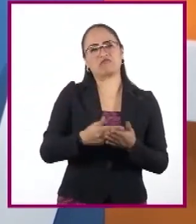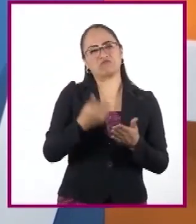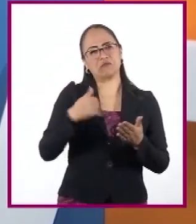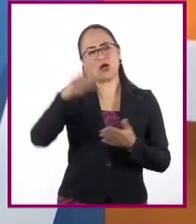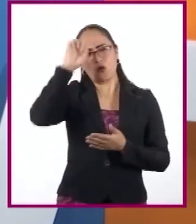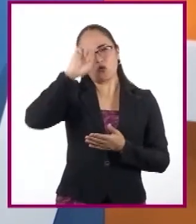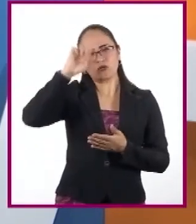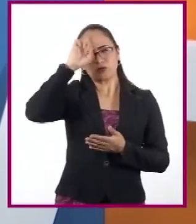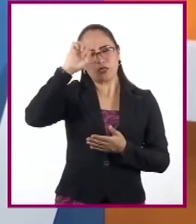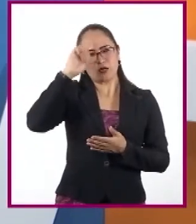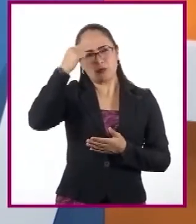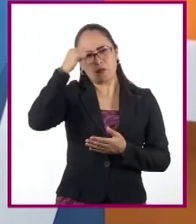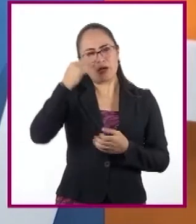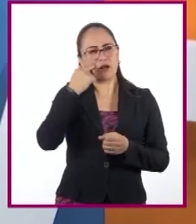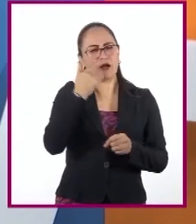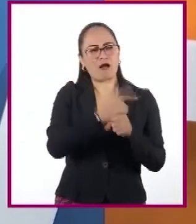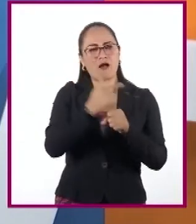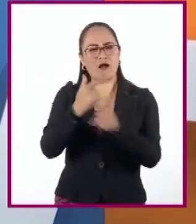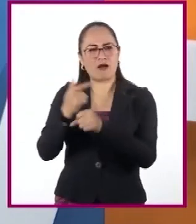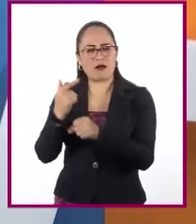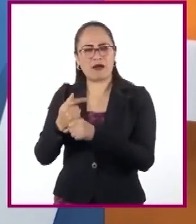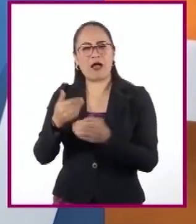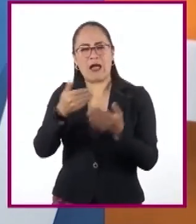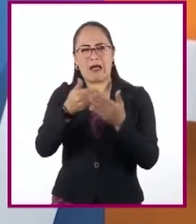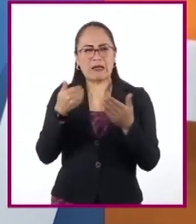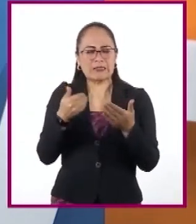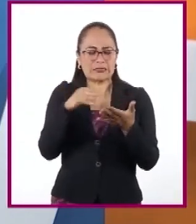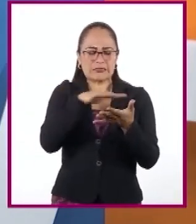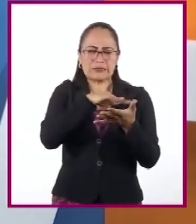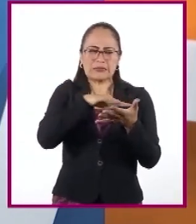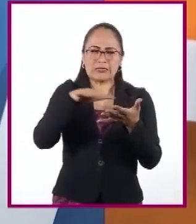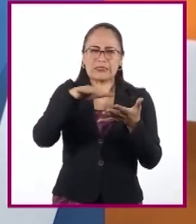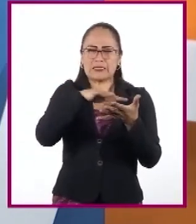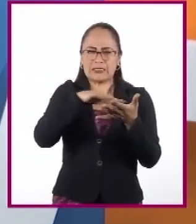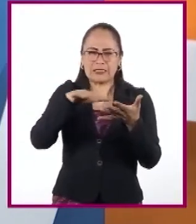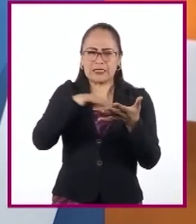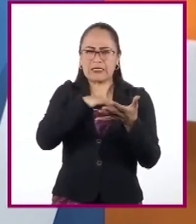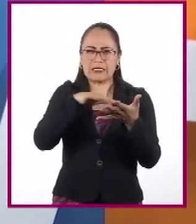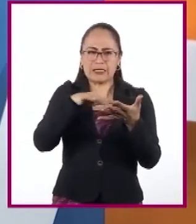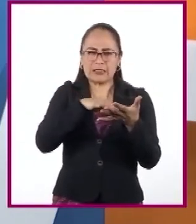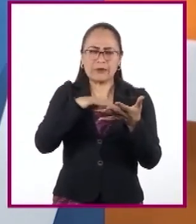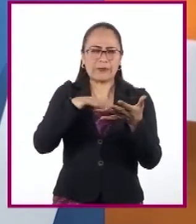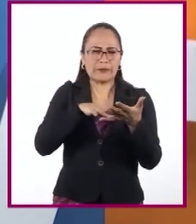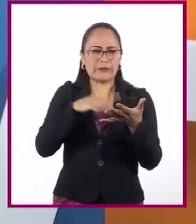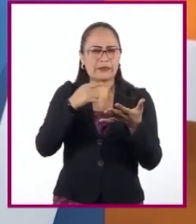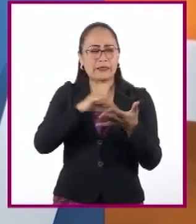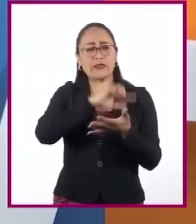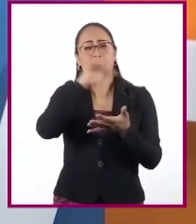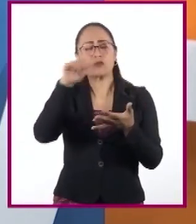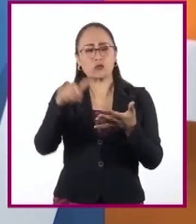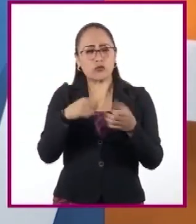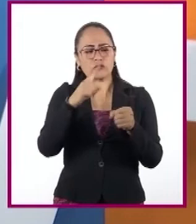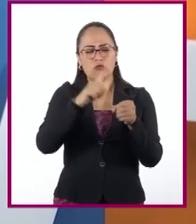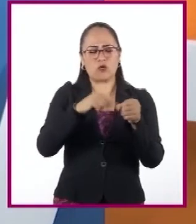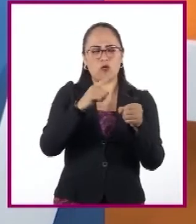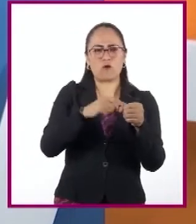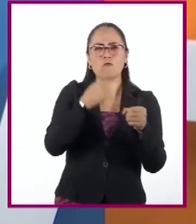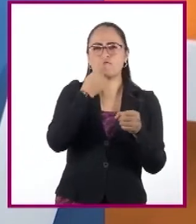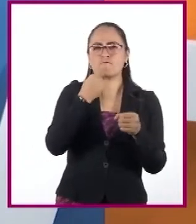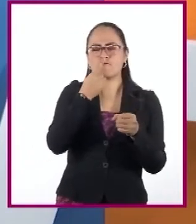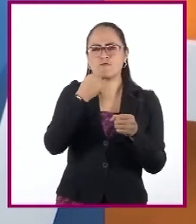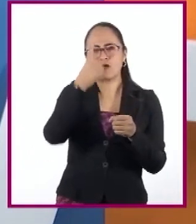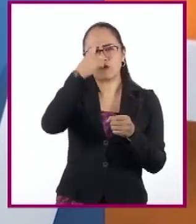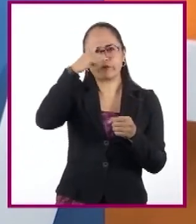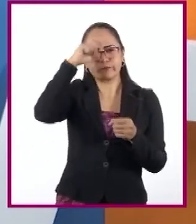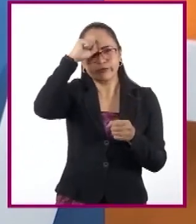utilizar para identificarlas es leer con atención la situación planteada y subrayar con color rojo las